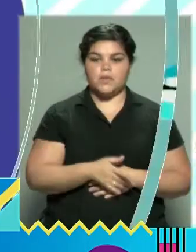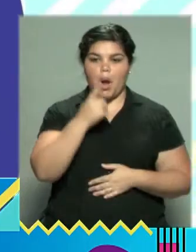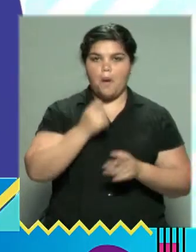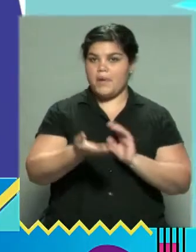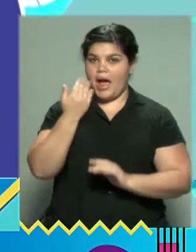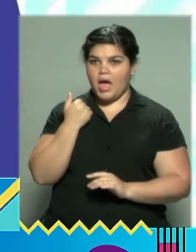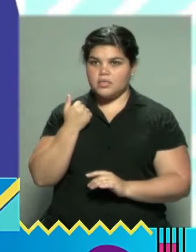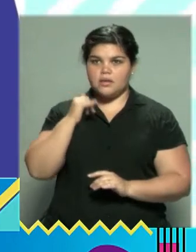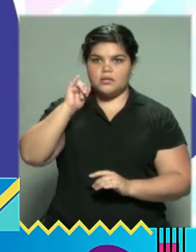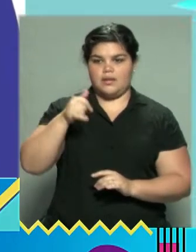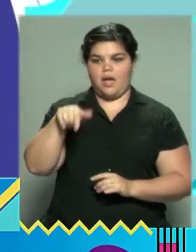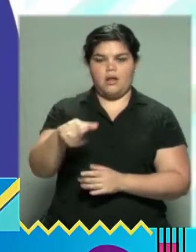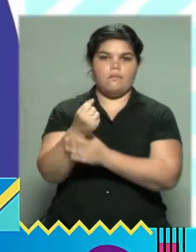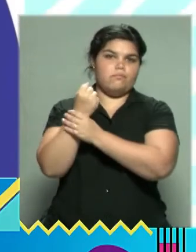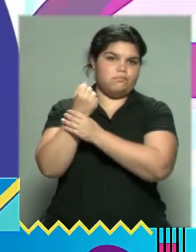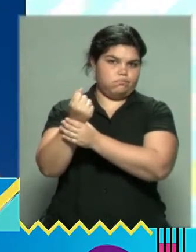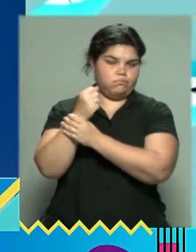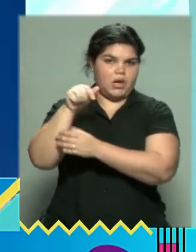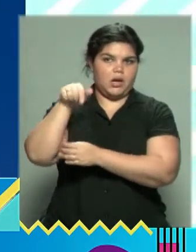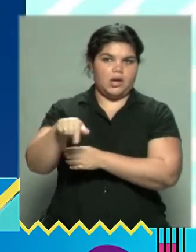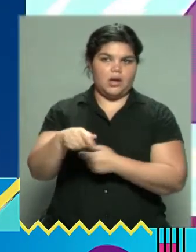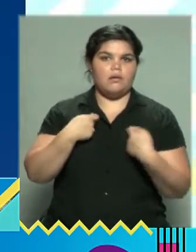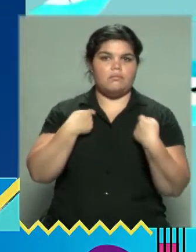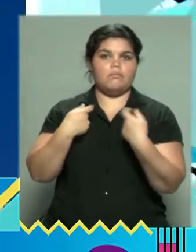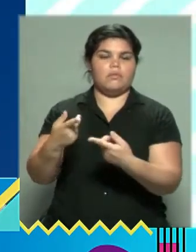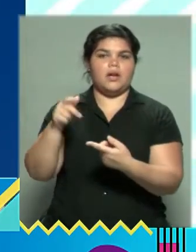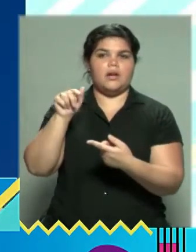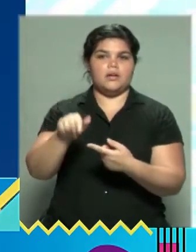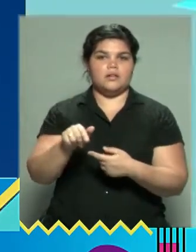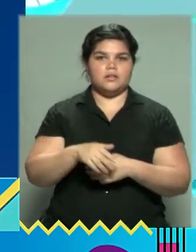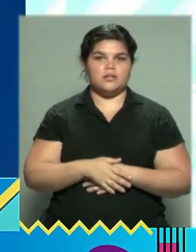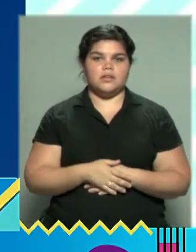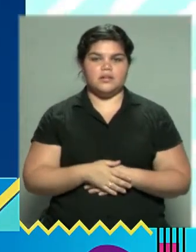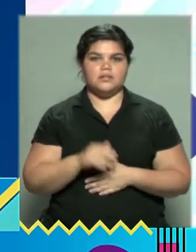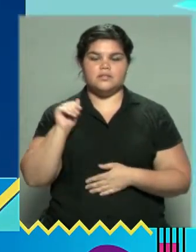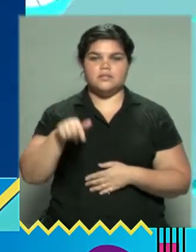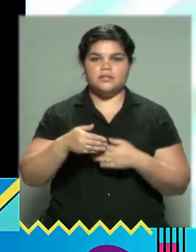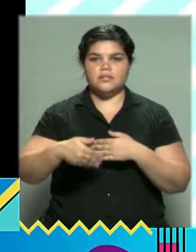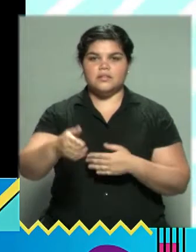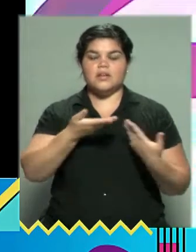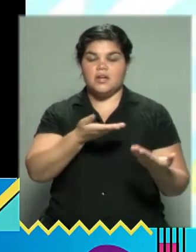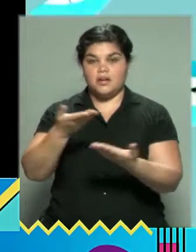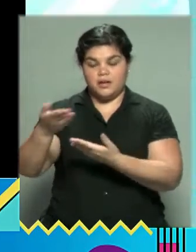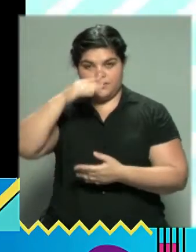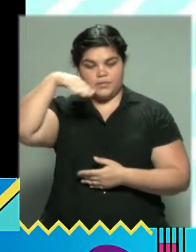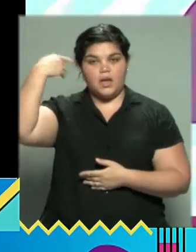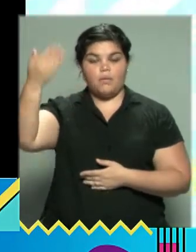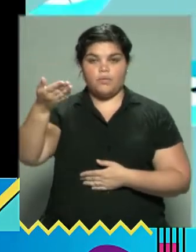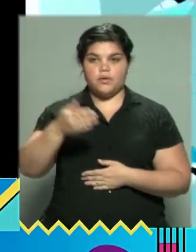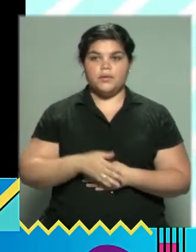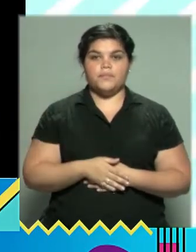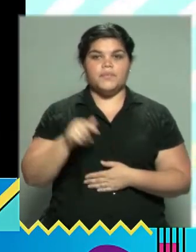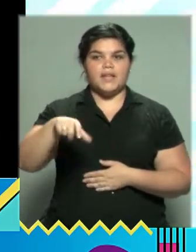como estaba reconocido, le pagaron con el servicio exterior, o al menos así lo leo yo, que no se hizo más cargo de